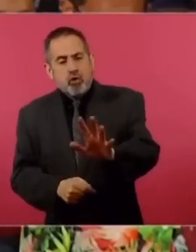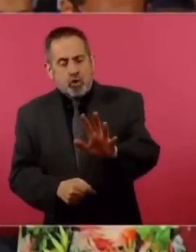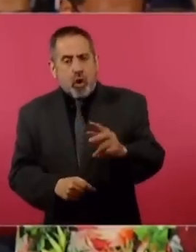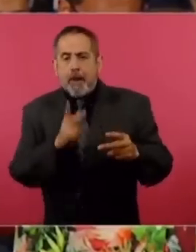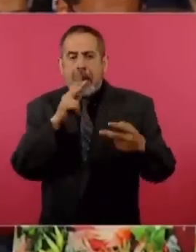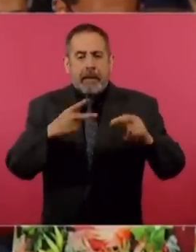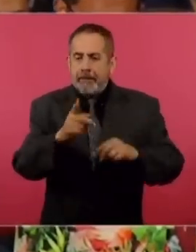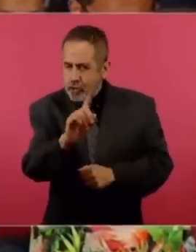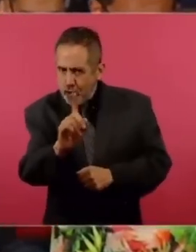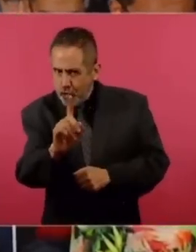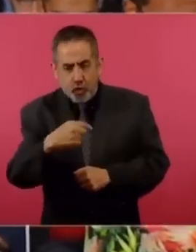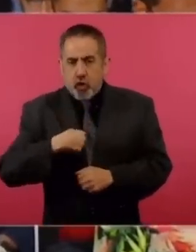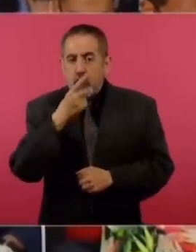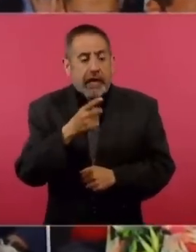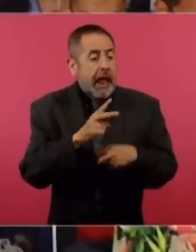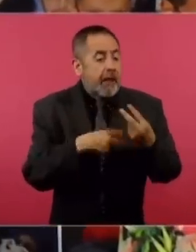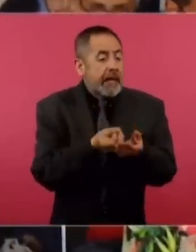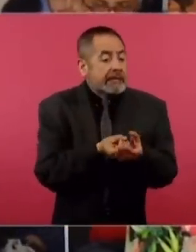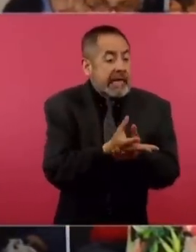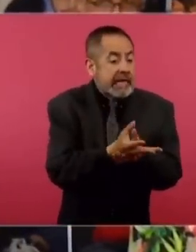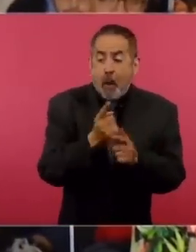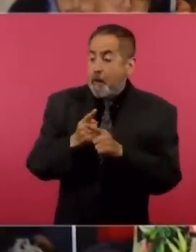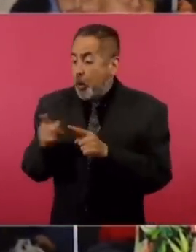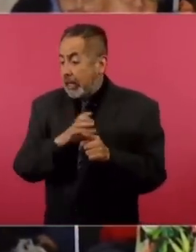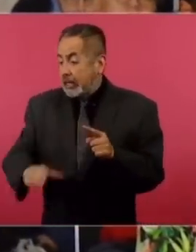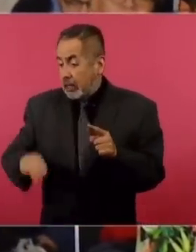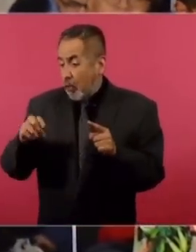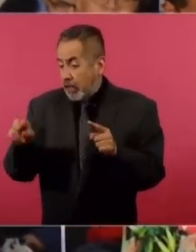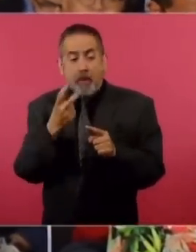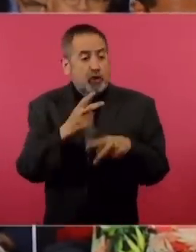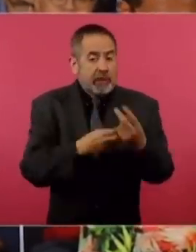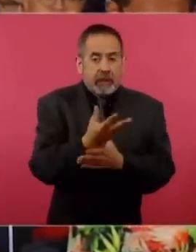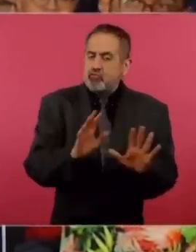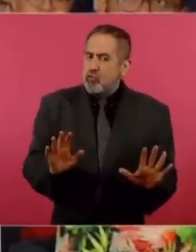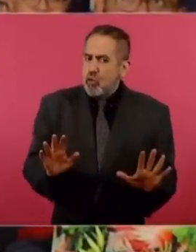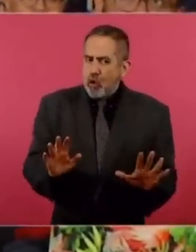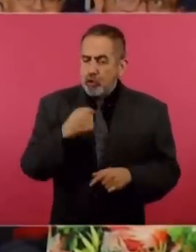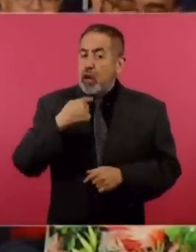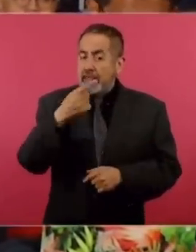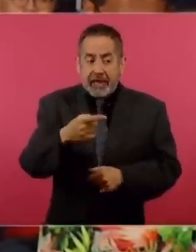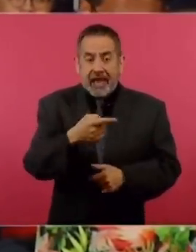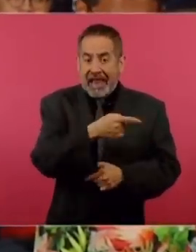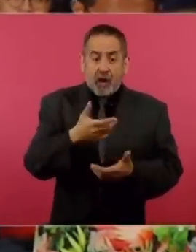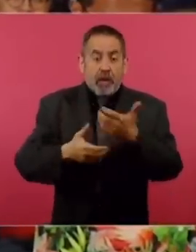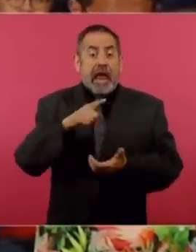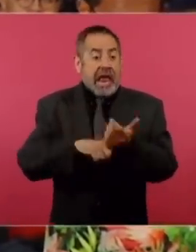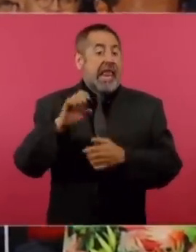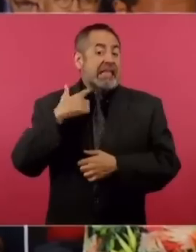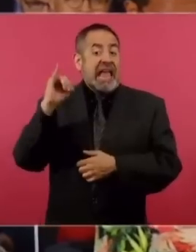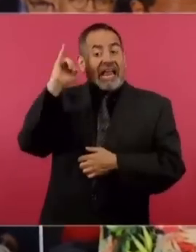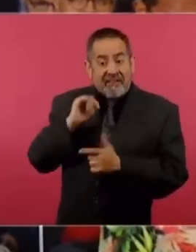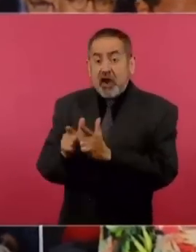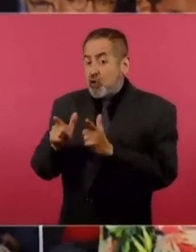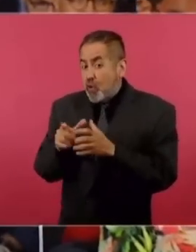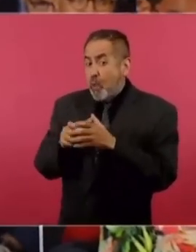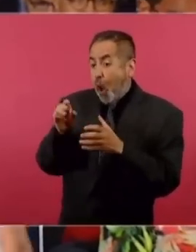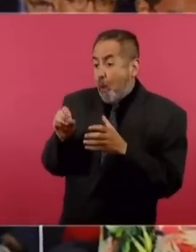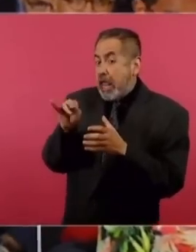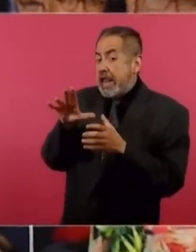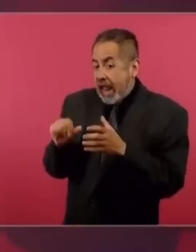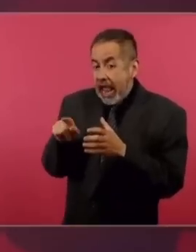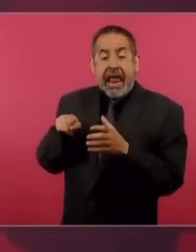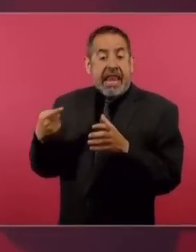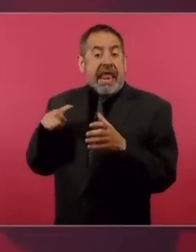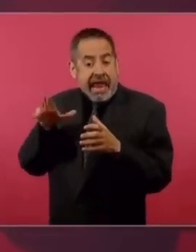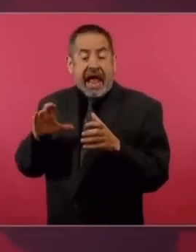cambie la palabra, presidente, porque yo no dije que va a salir porque va a ser candidato de Morena. No, estoy hablando de un comerciante que ya fue jefe de gabinete por el partido Morena, que era el candidato